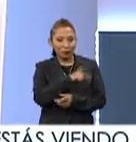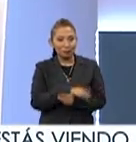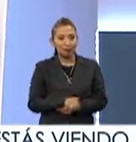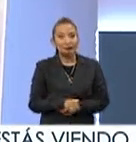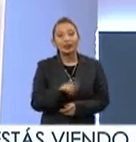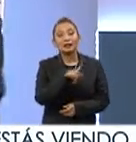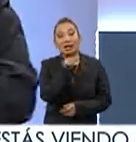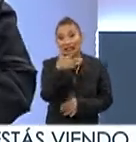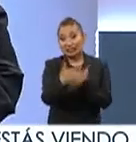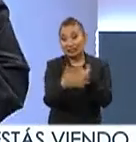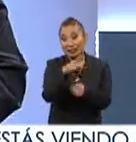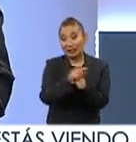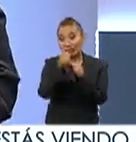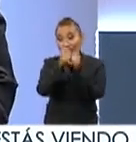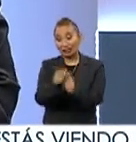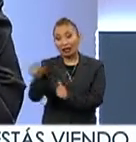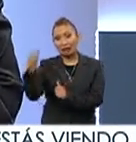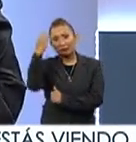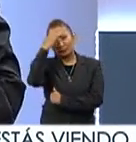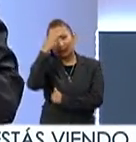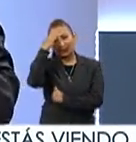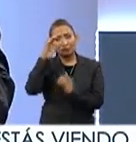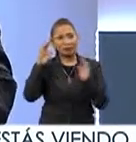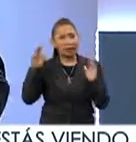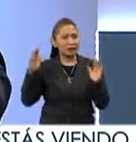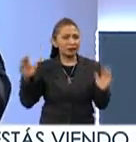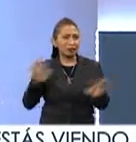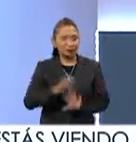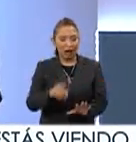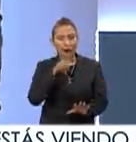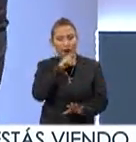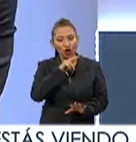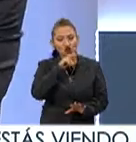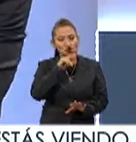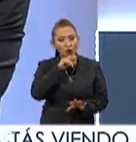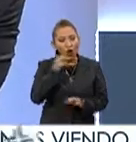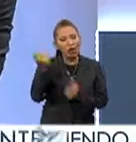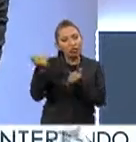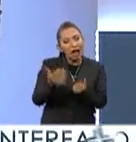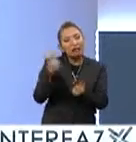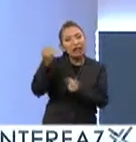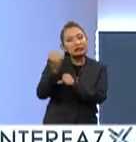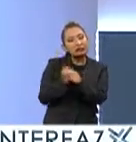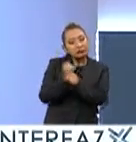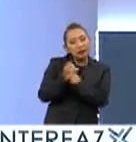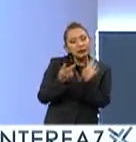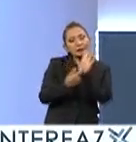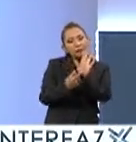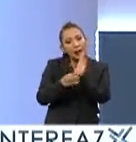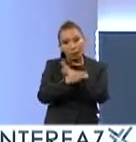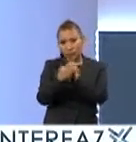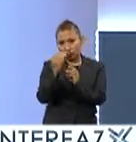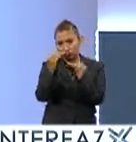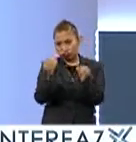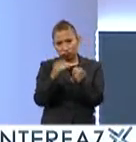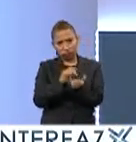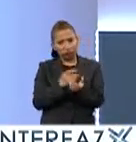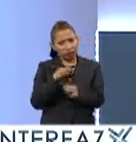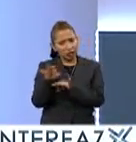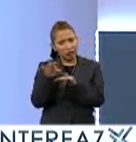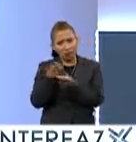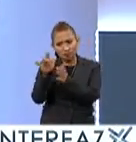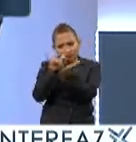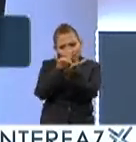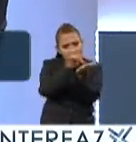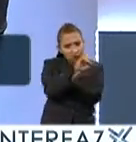Sí, después de 15 días allá, Omar, que fue una experiencia formidable, ya pronto les estaremos trayendo los Todavía demás hay más material. Sí, muchísimo material, muchísimos trabajos